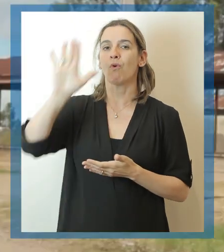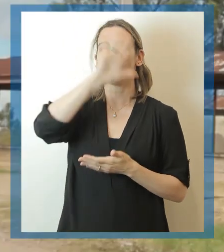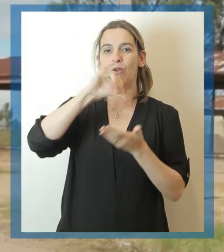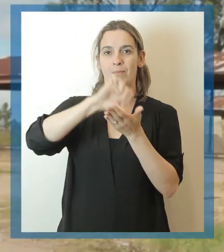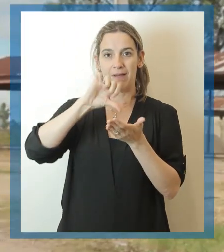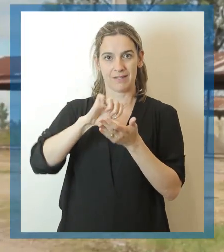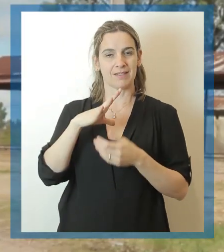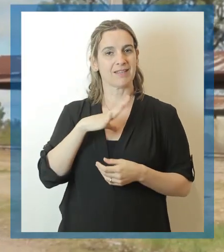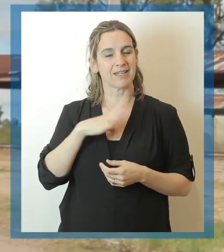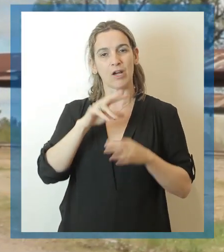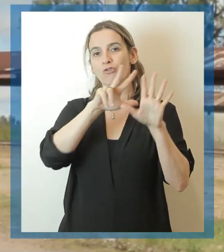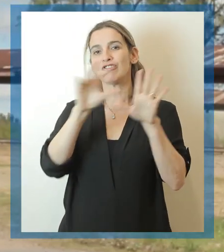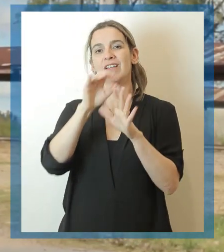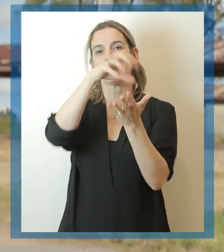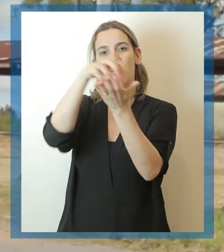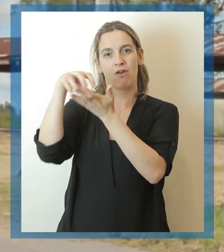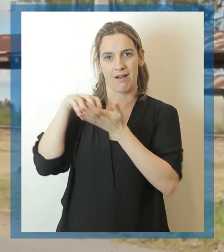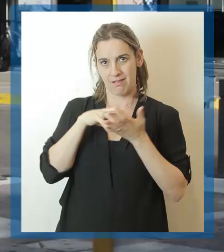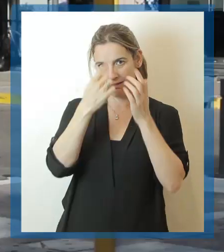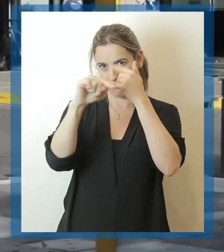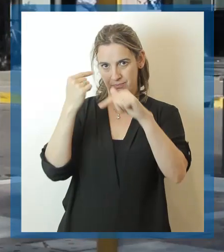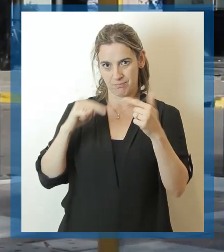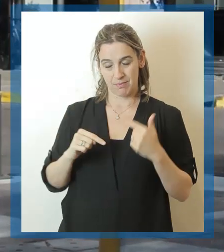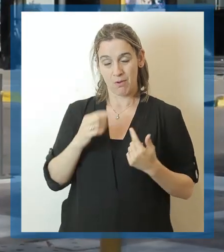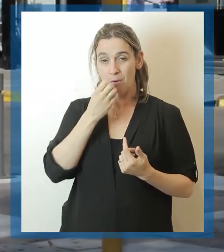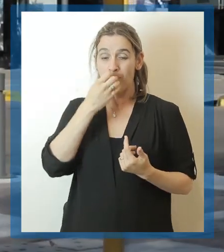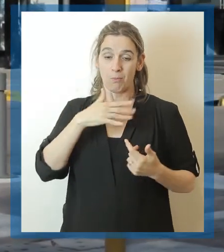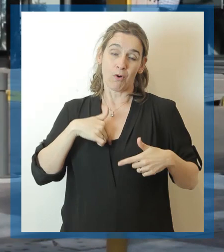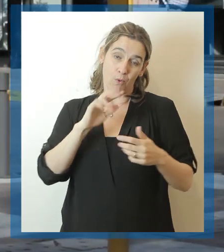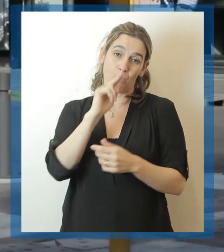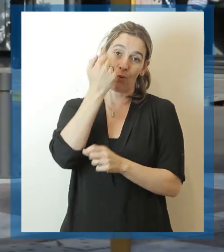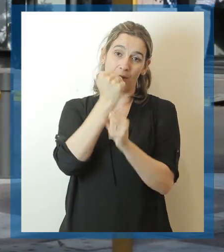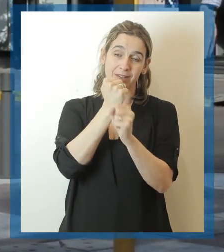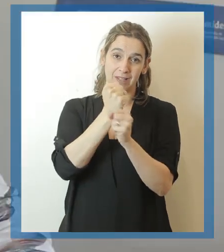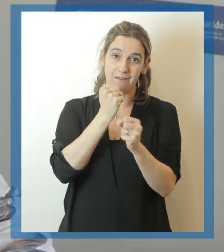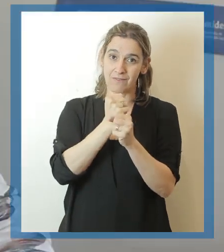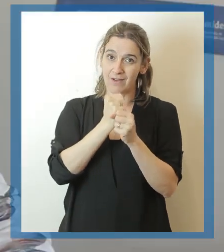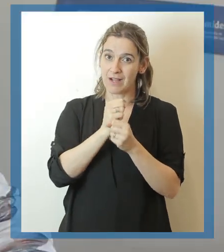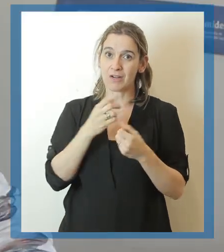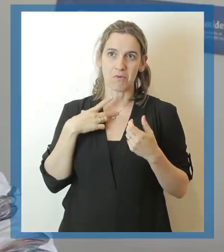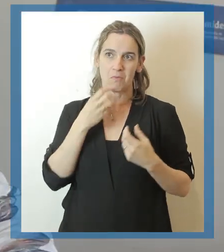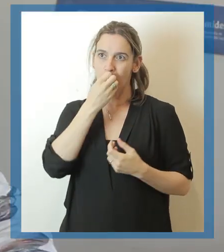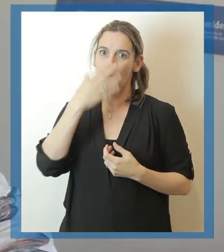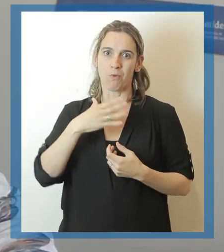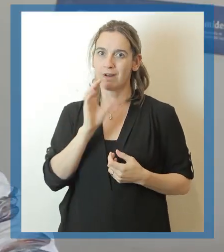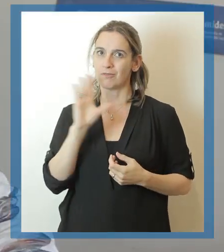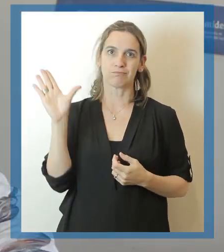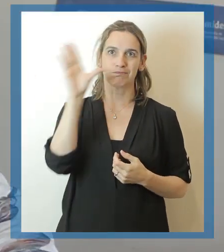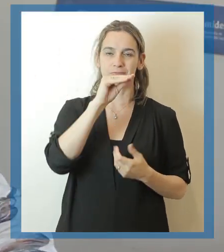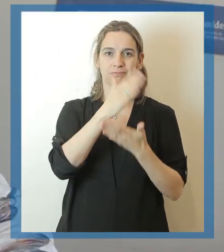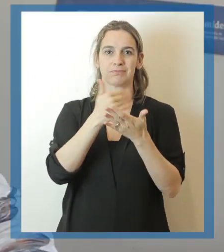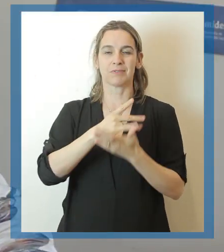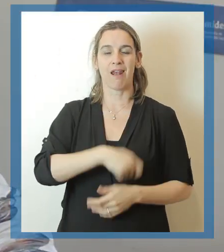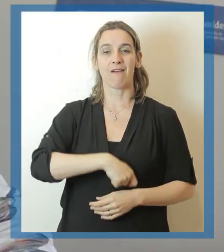frustrante. Uruguay Trabaja llega a todo el país y está presente en unas 80 localidades. Bueno, Uruguay Trabaja